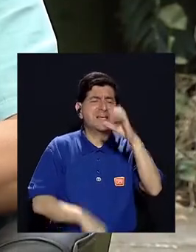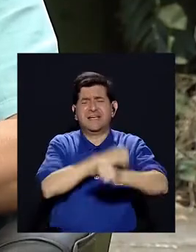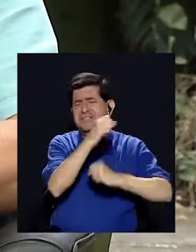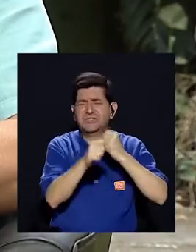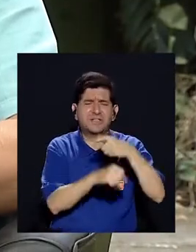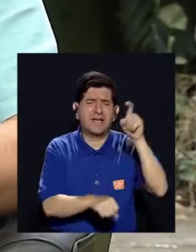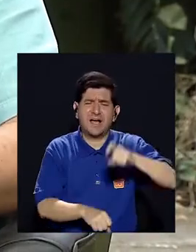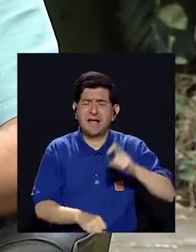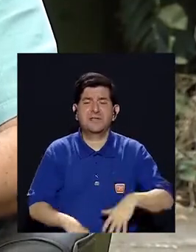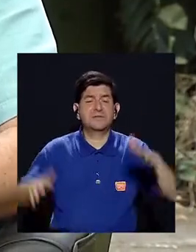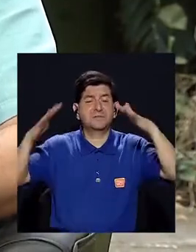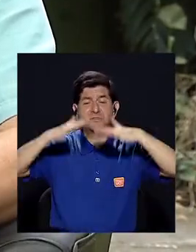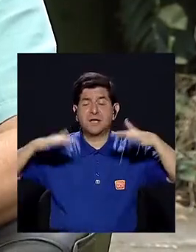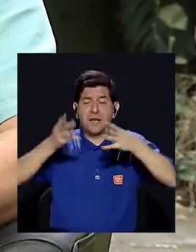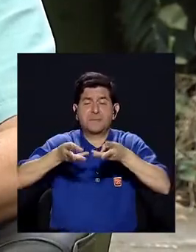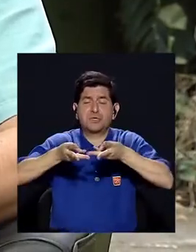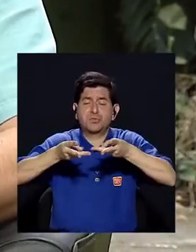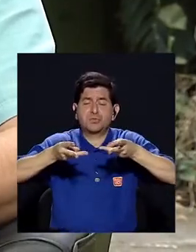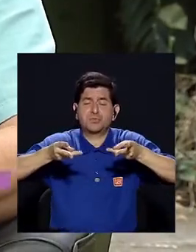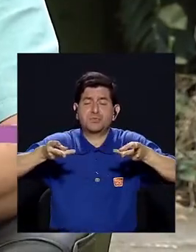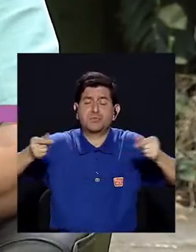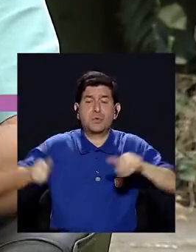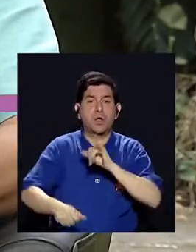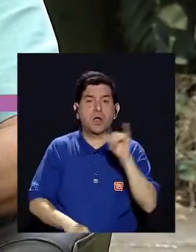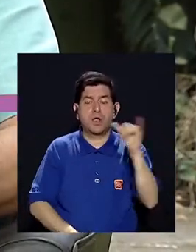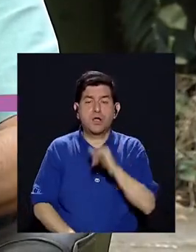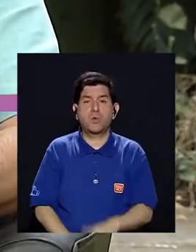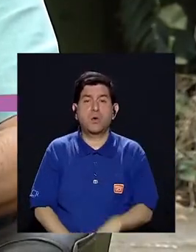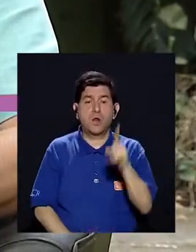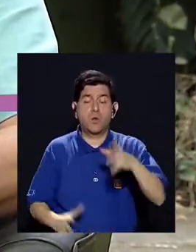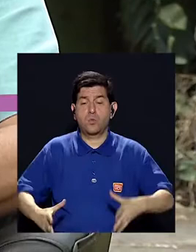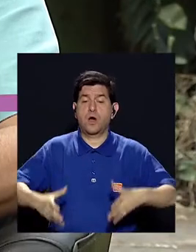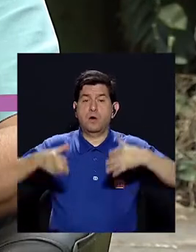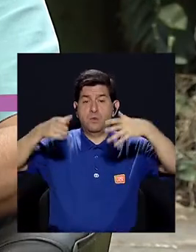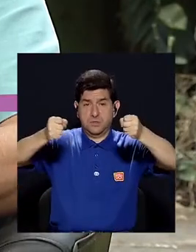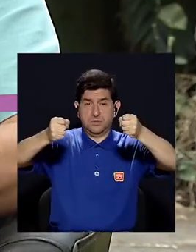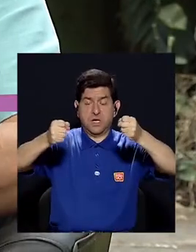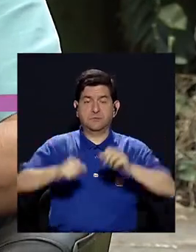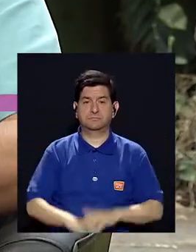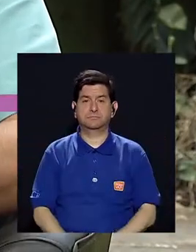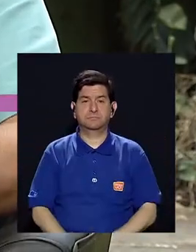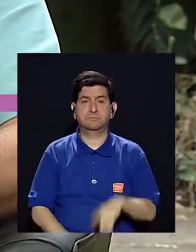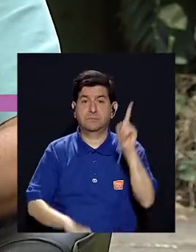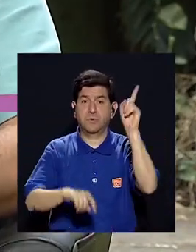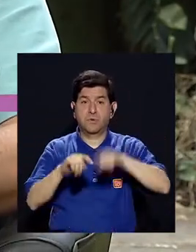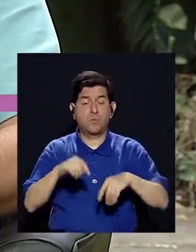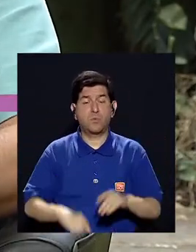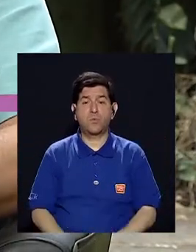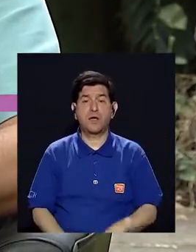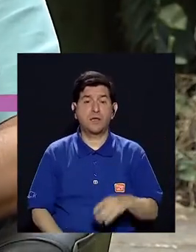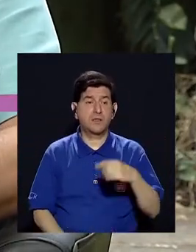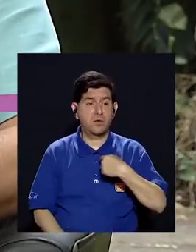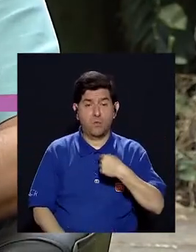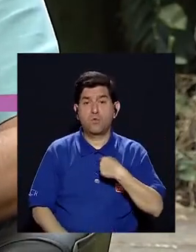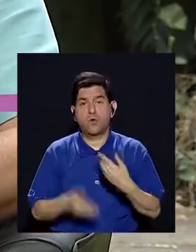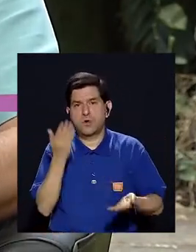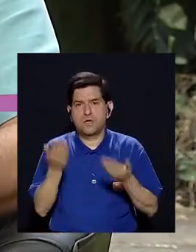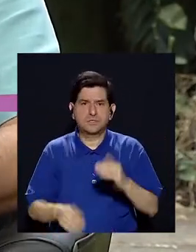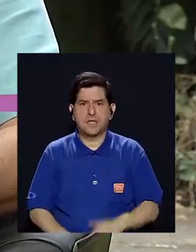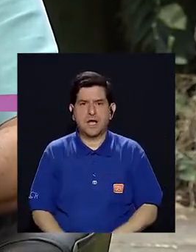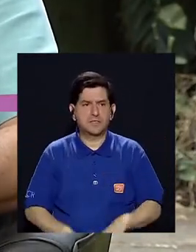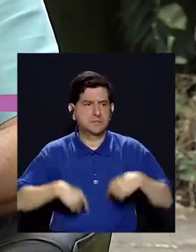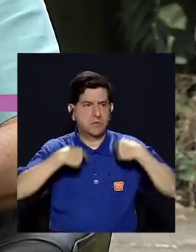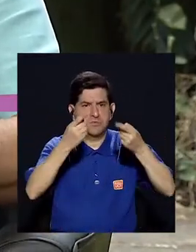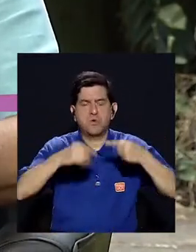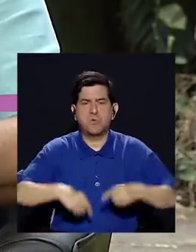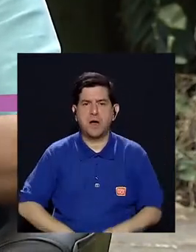cientos de años en el ambiente para desintegrarse. Lo mismo que una bolsa. No puede ir a una tienda, a un supermercado, te